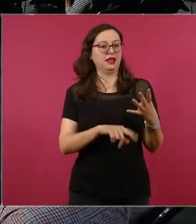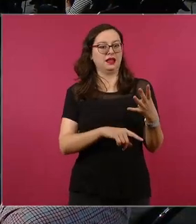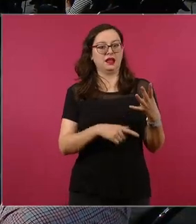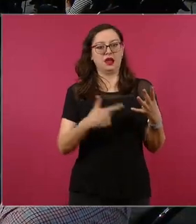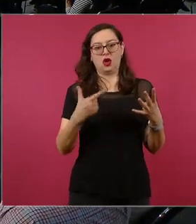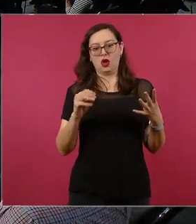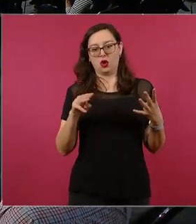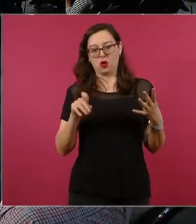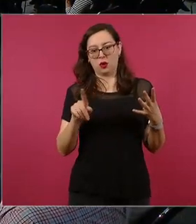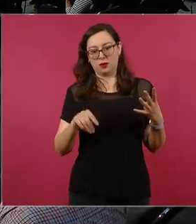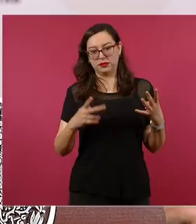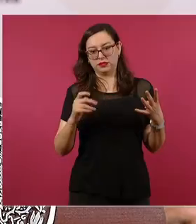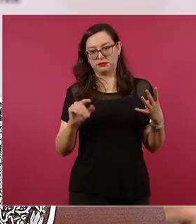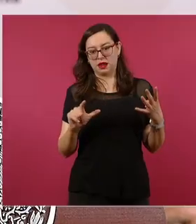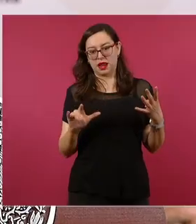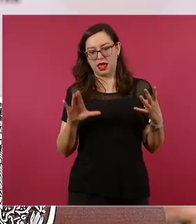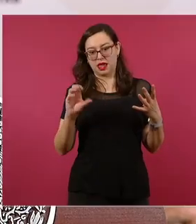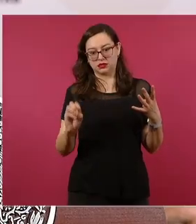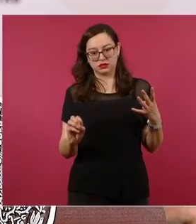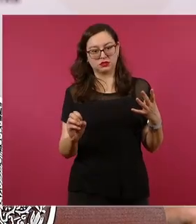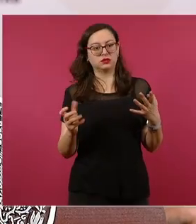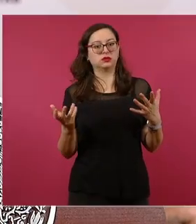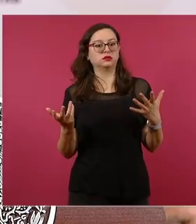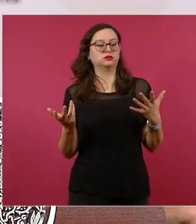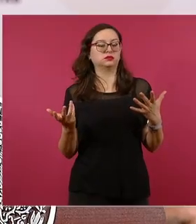Gómez Palacio,